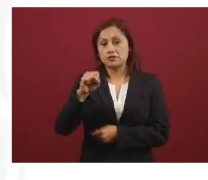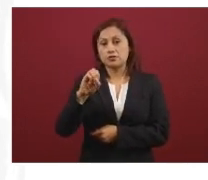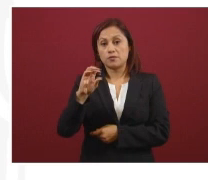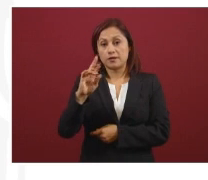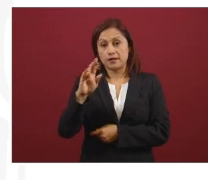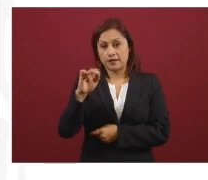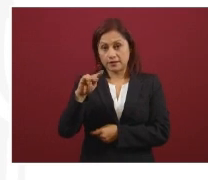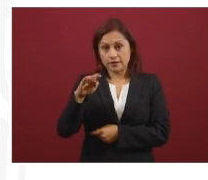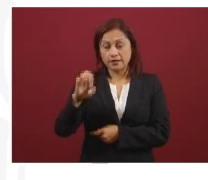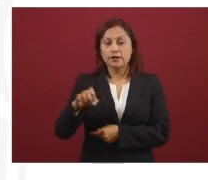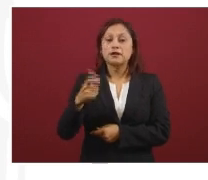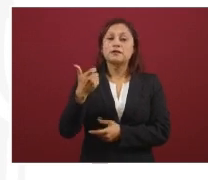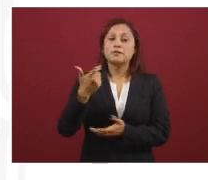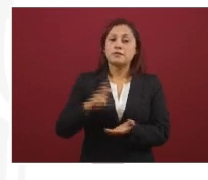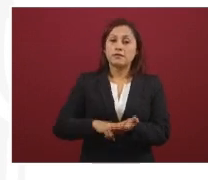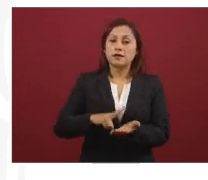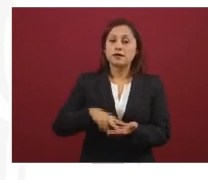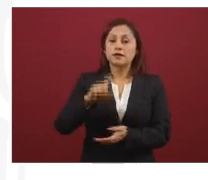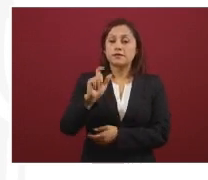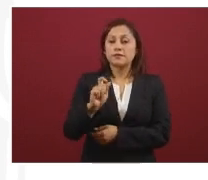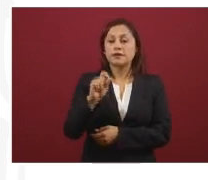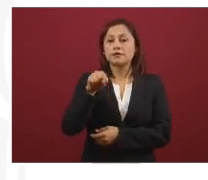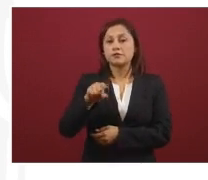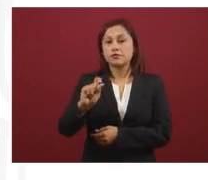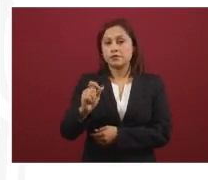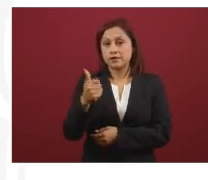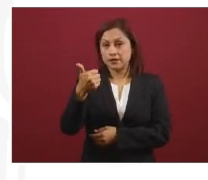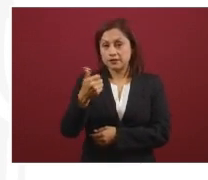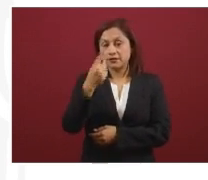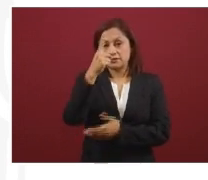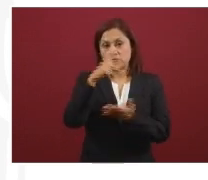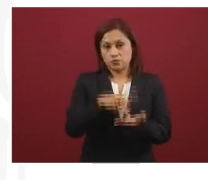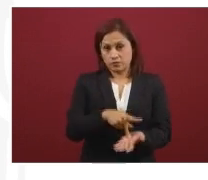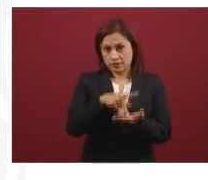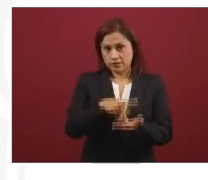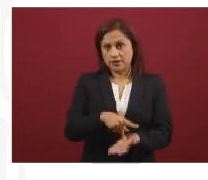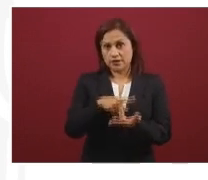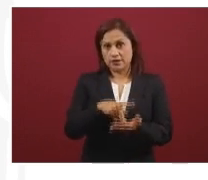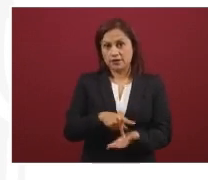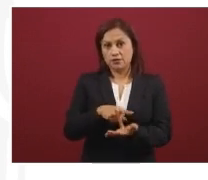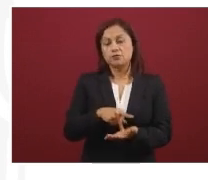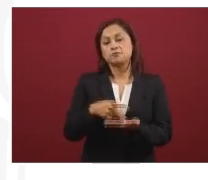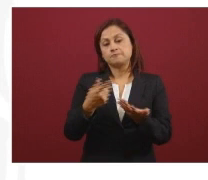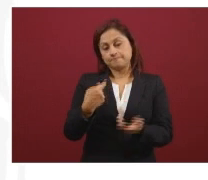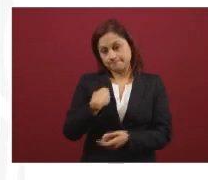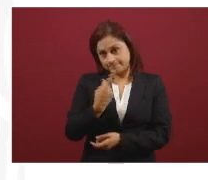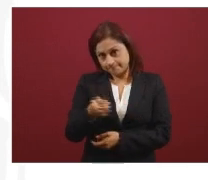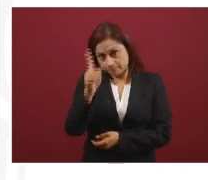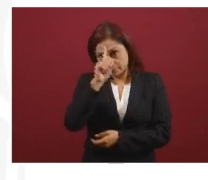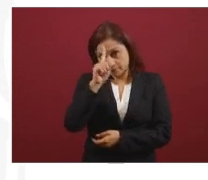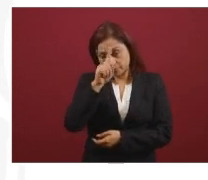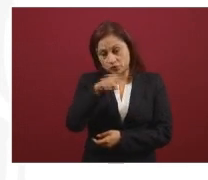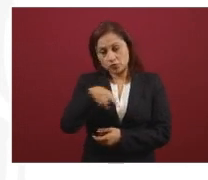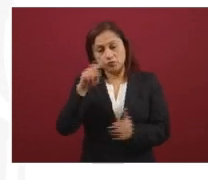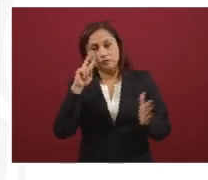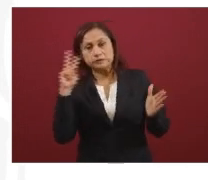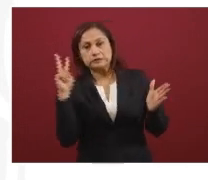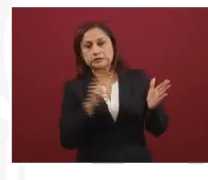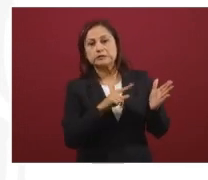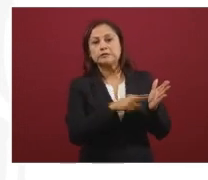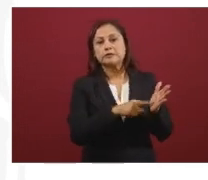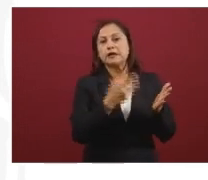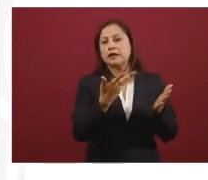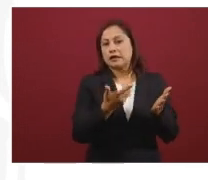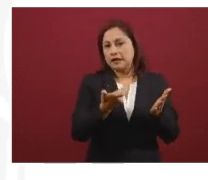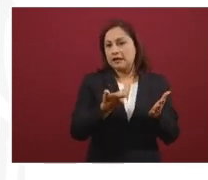20 pesos con 26 centavos por kilo. Se orienta a los consumidores de saber cuál es lo más que se está pagando en